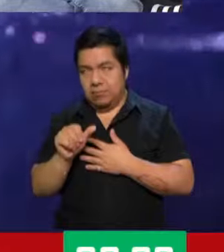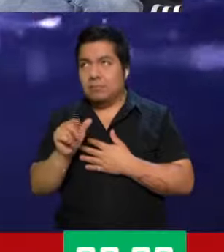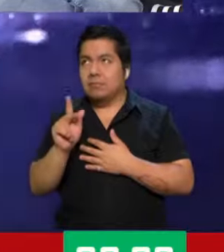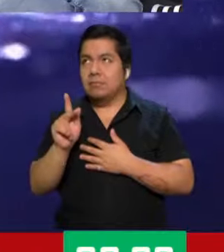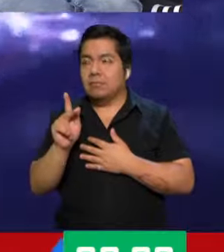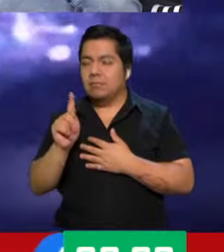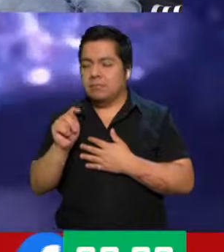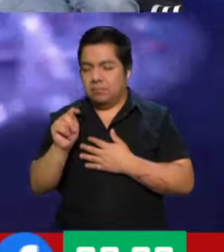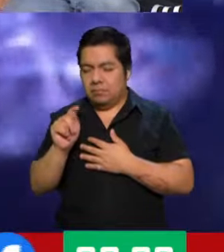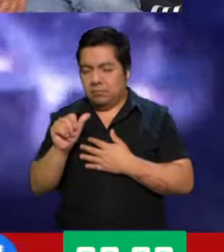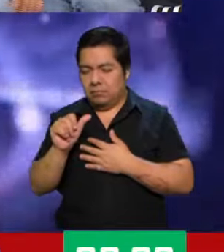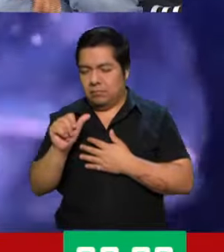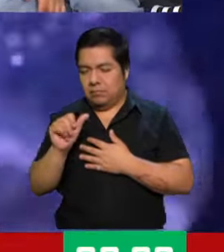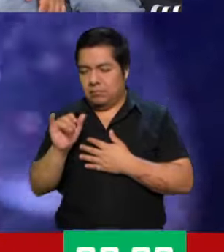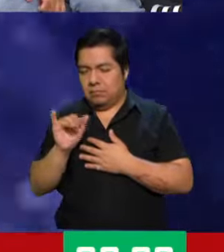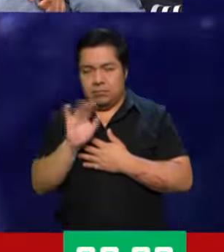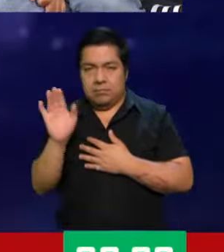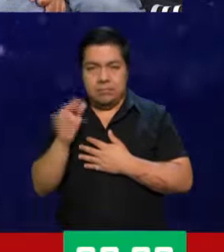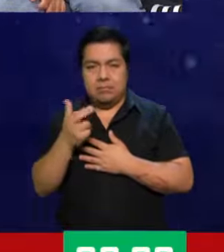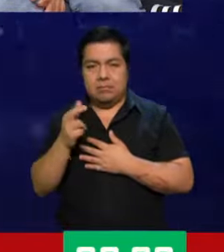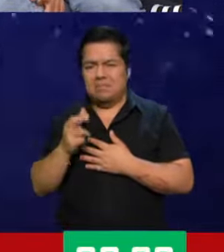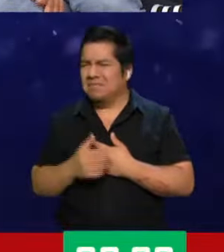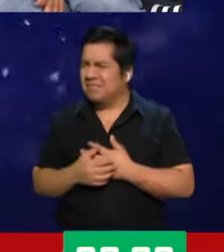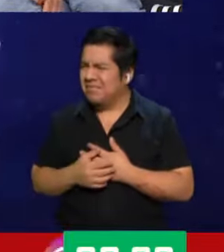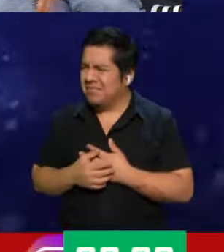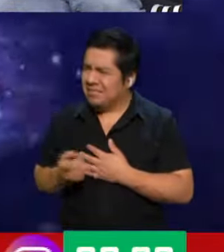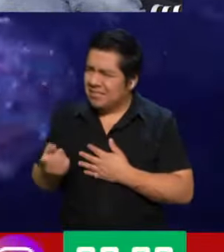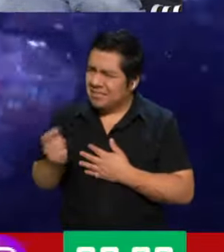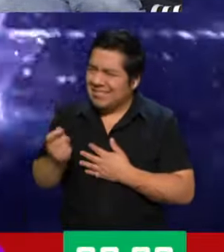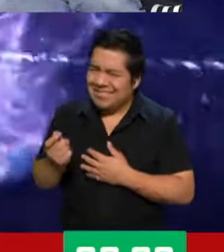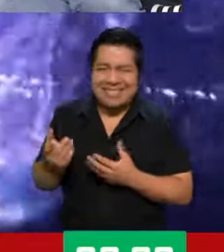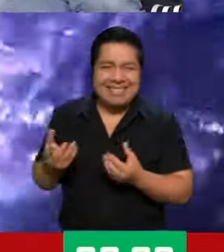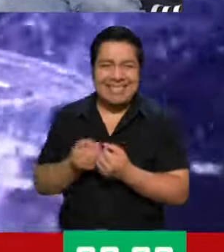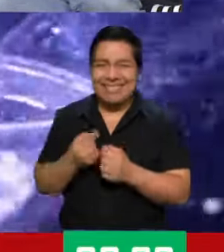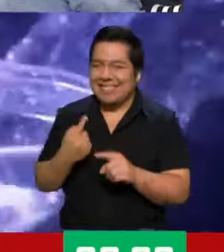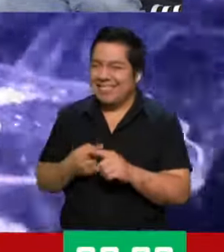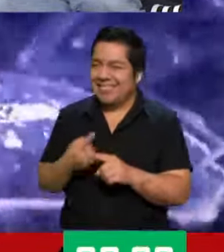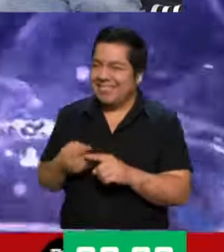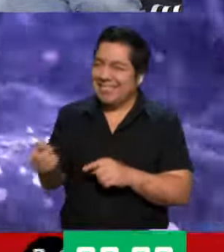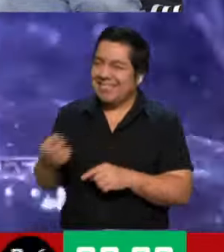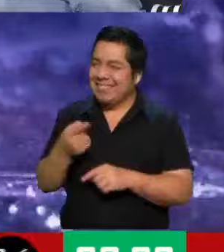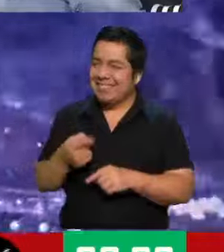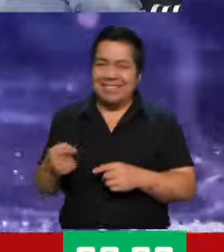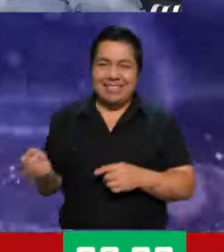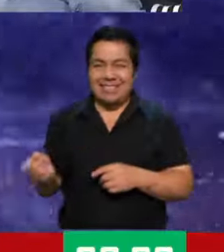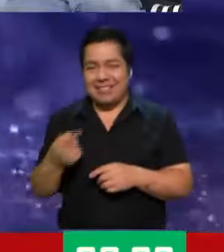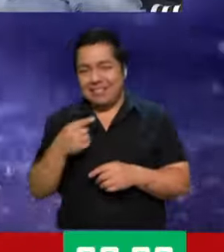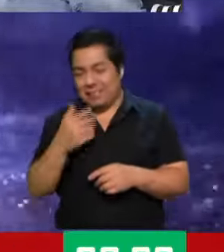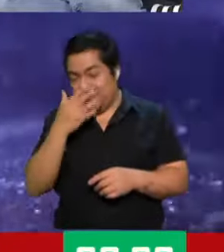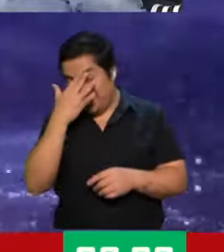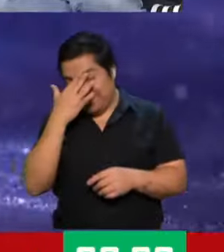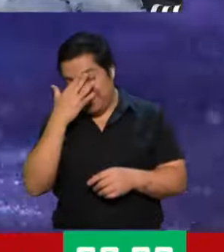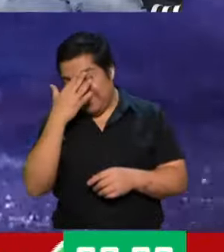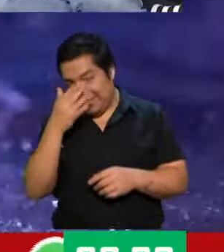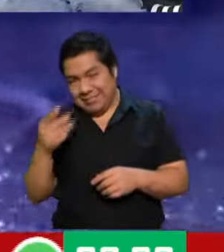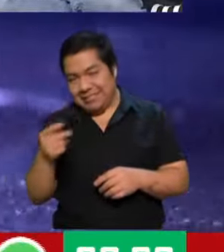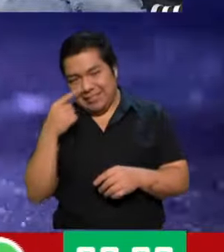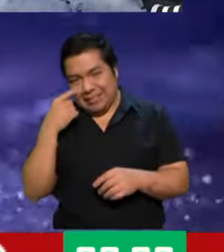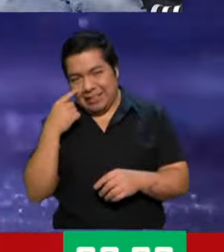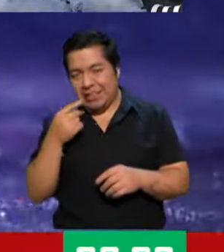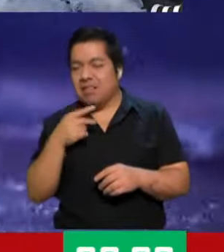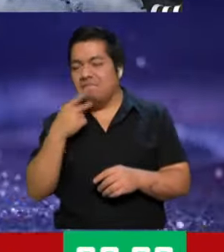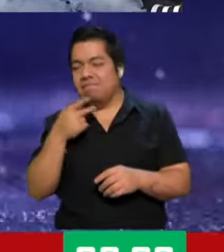Katia. Echezarreta. ¿Con quién? La mujer, enséñales, cabina. Okay. Esa nota que... ¡Cállese, yo no tengo que pronunciar